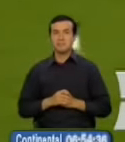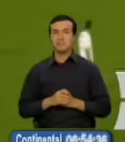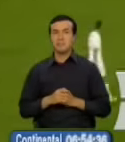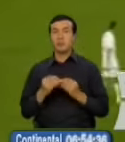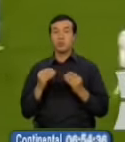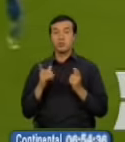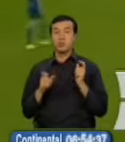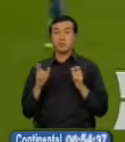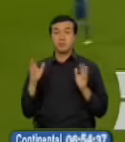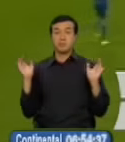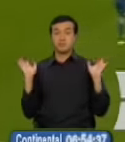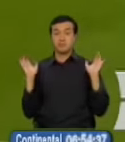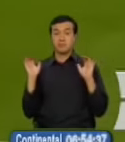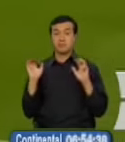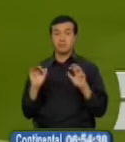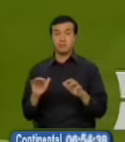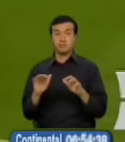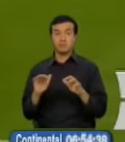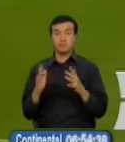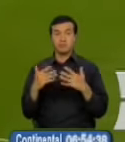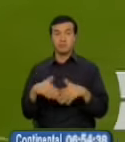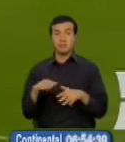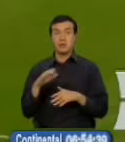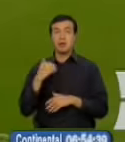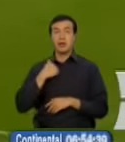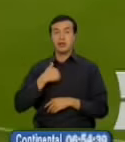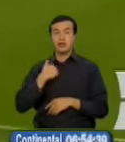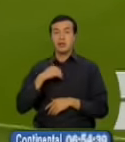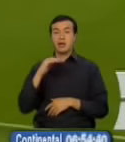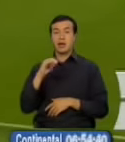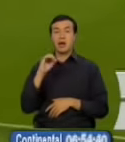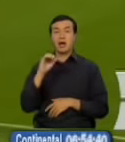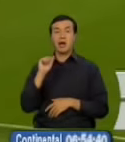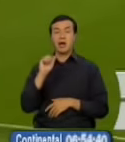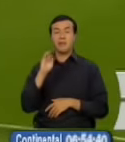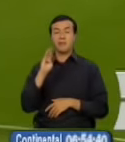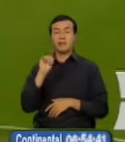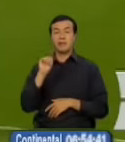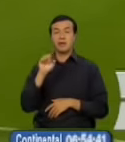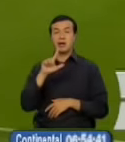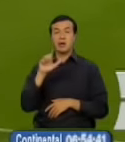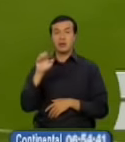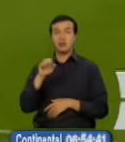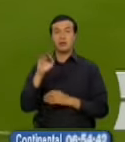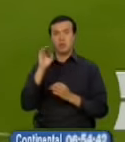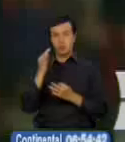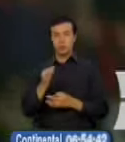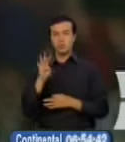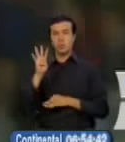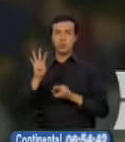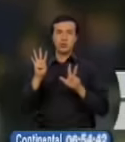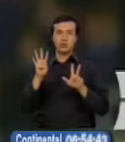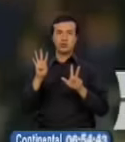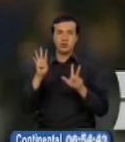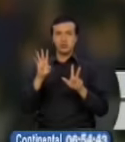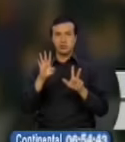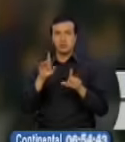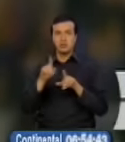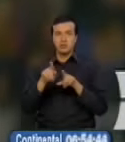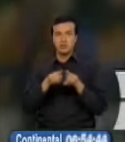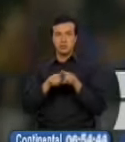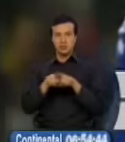de público. Y finalmente Cabenagui, el argentino, puso el 4-3 definitivo en este